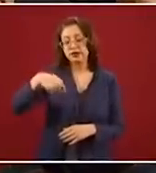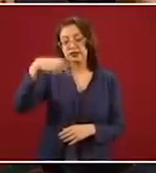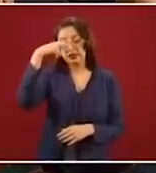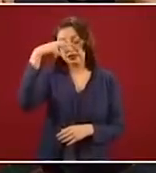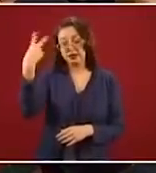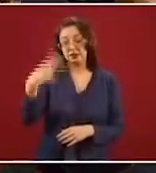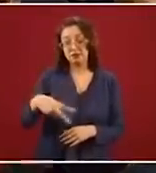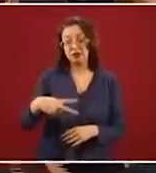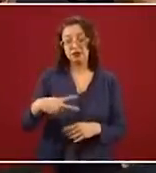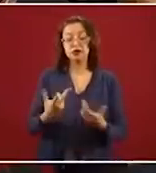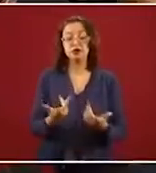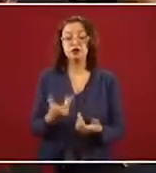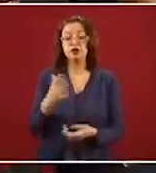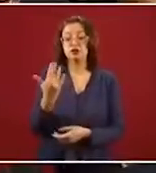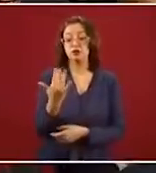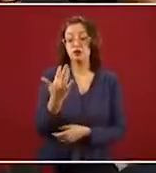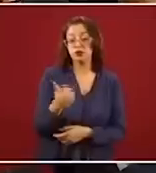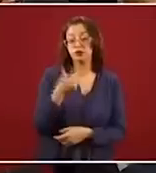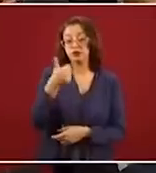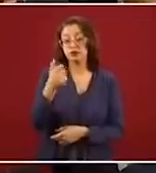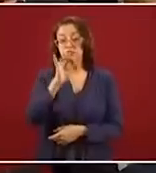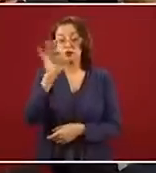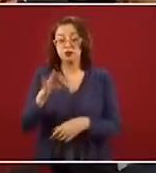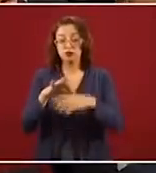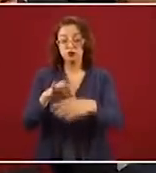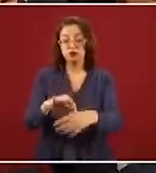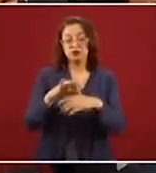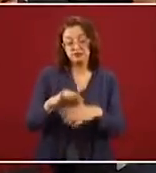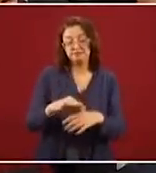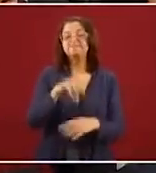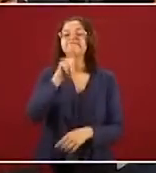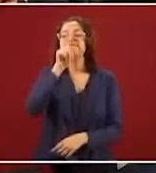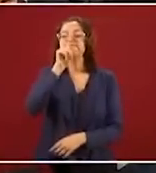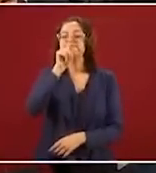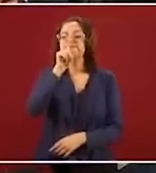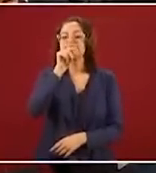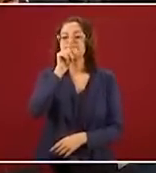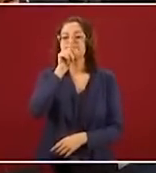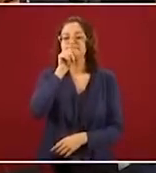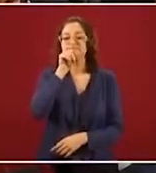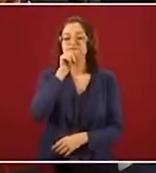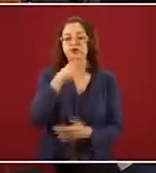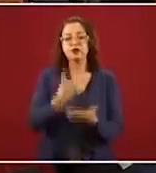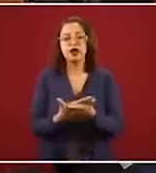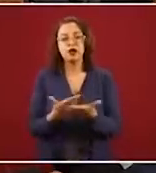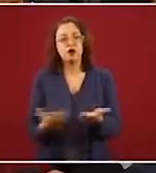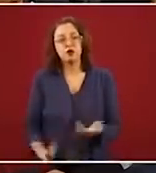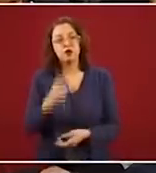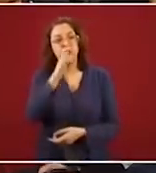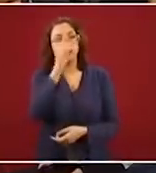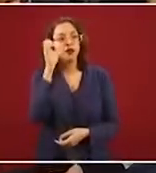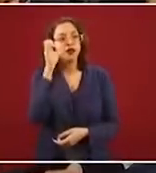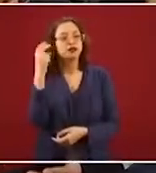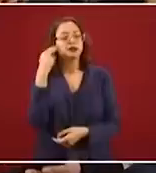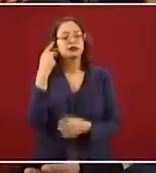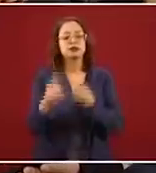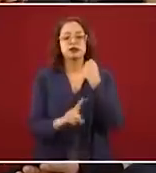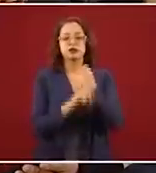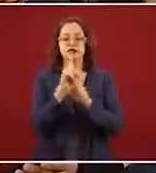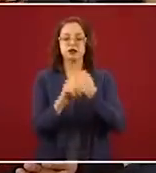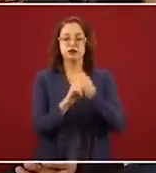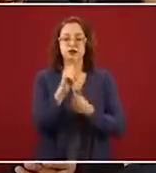un 56% en el pollo. Ante el problema chino, están importando